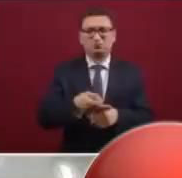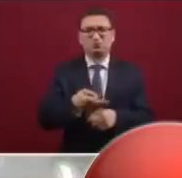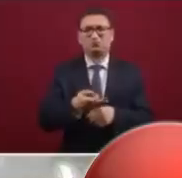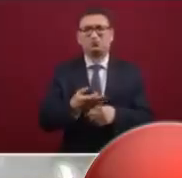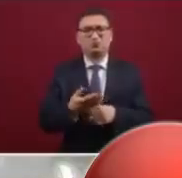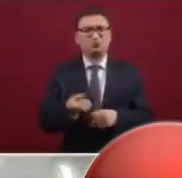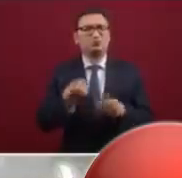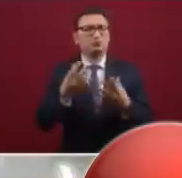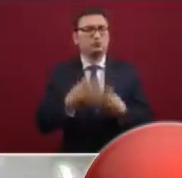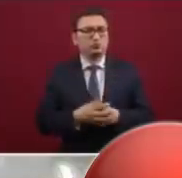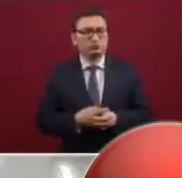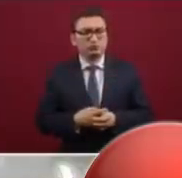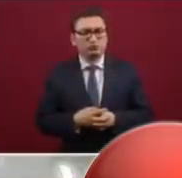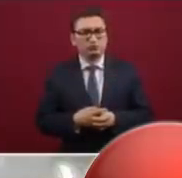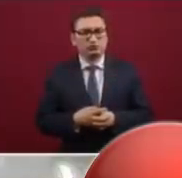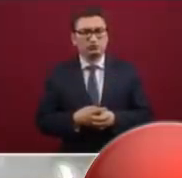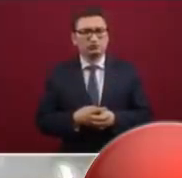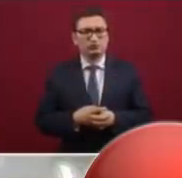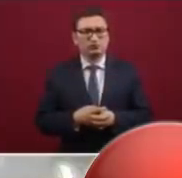¿Cuántos?